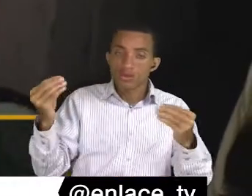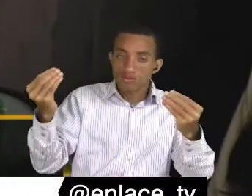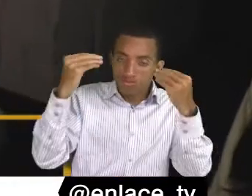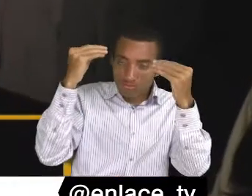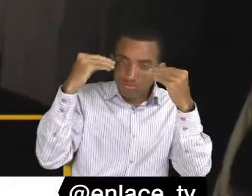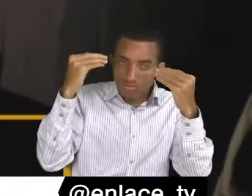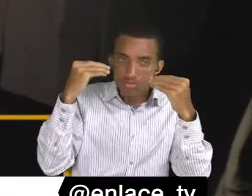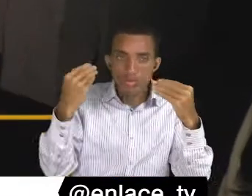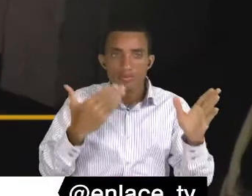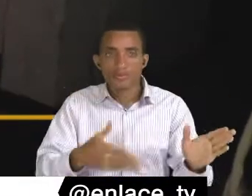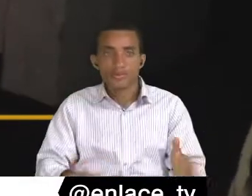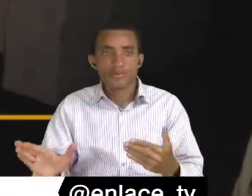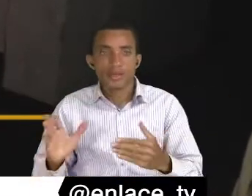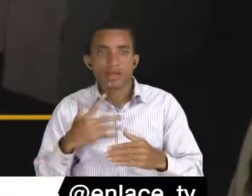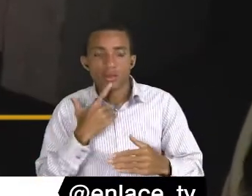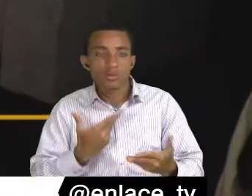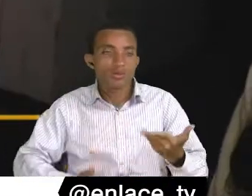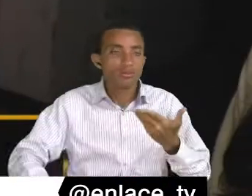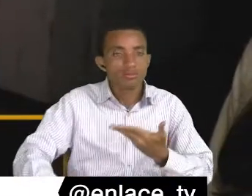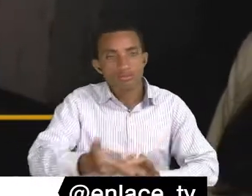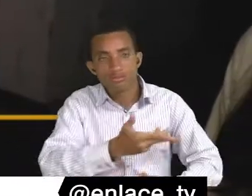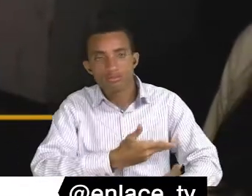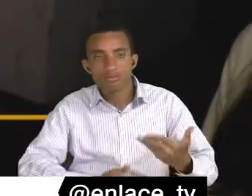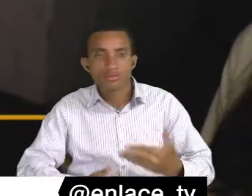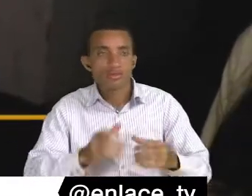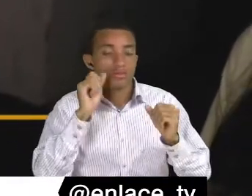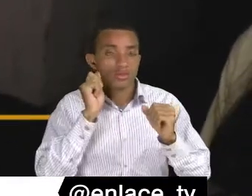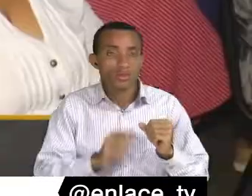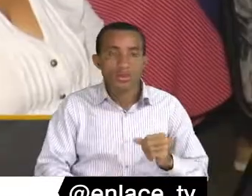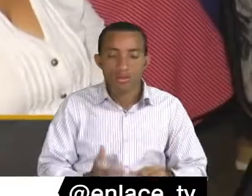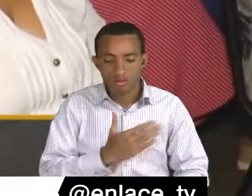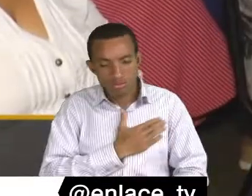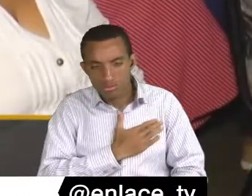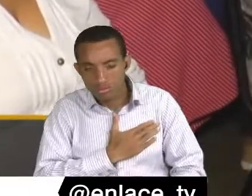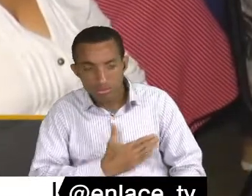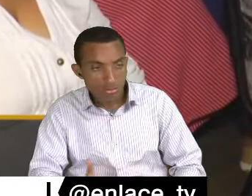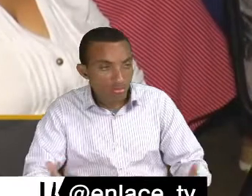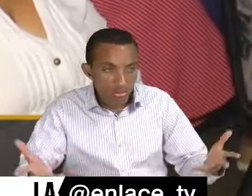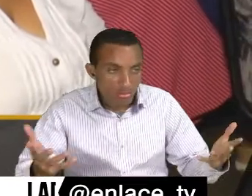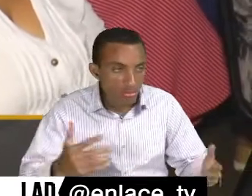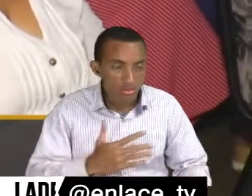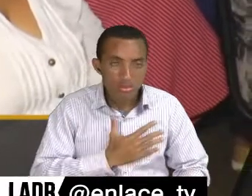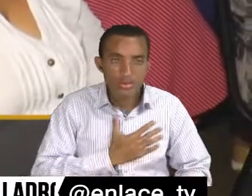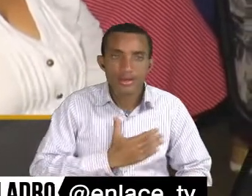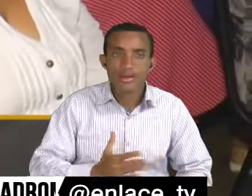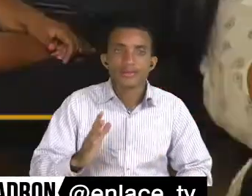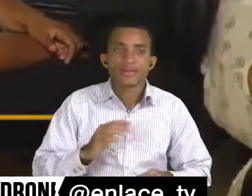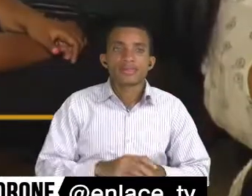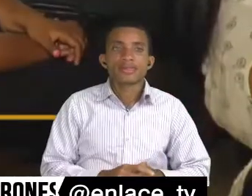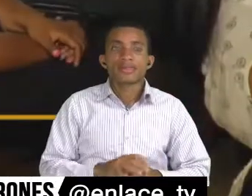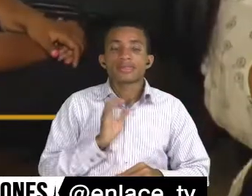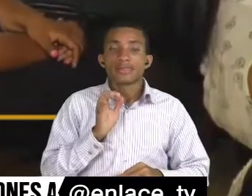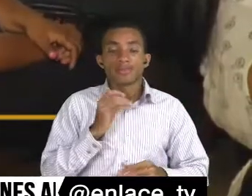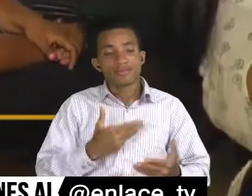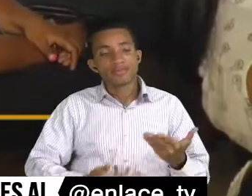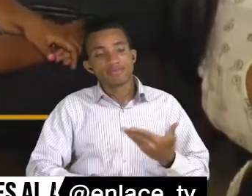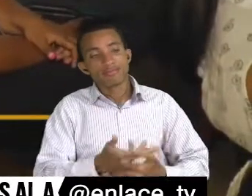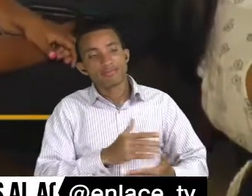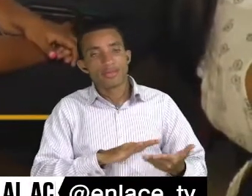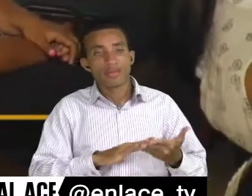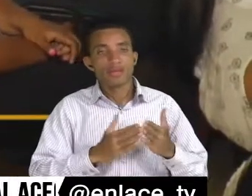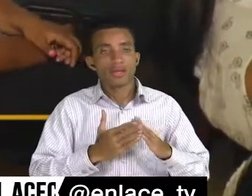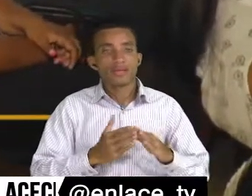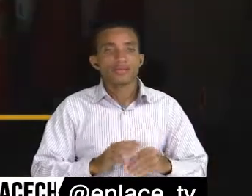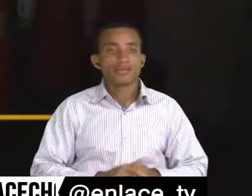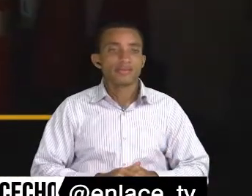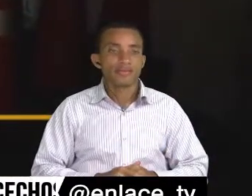convivencia ciudadana, para que seamos personas más asequibles y seamos personas más que queramos vivir más en comunidad y más en paz. Tuvimos un curso de